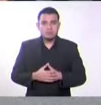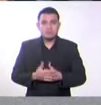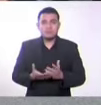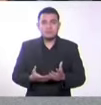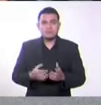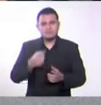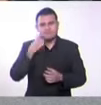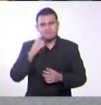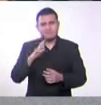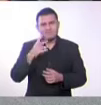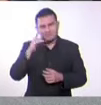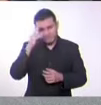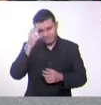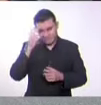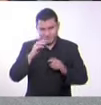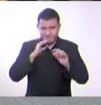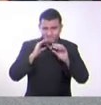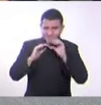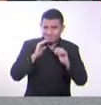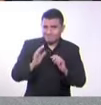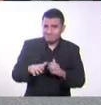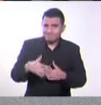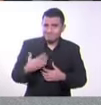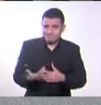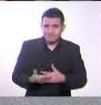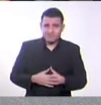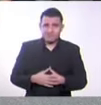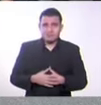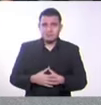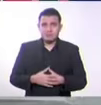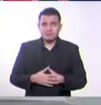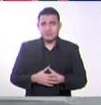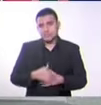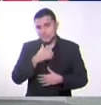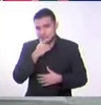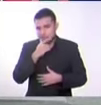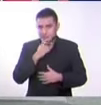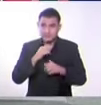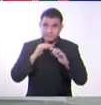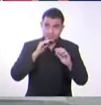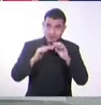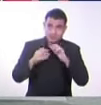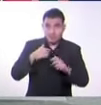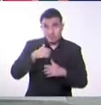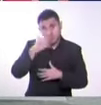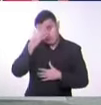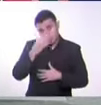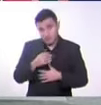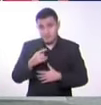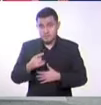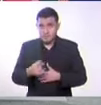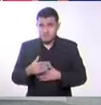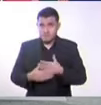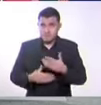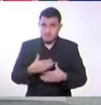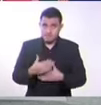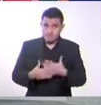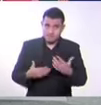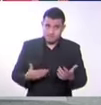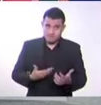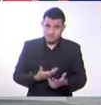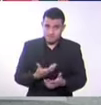comunicación. ¿Tú sabes qué es la comunicación, Mayra? La comunicación, Luis, yo creo que es ese proceso que